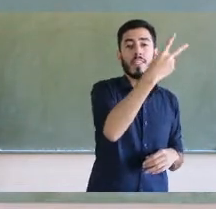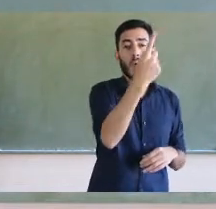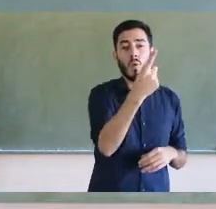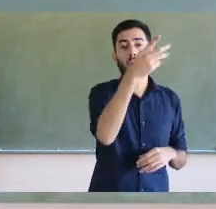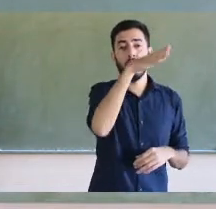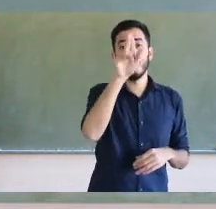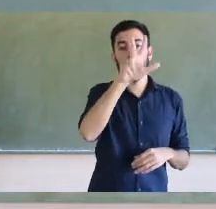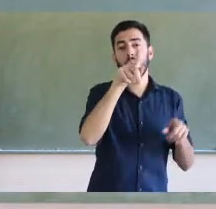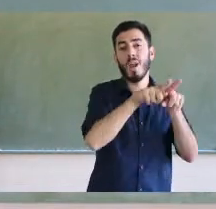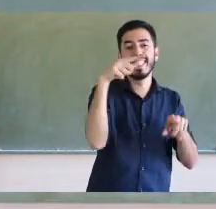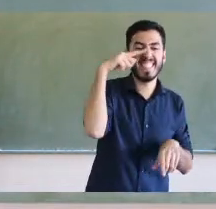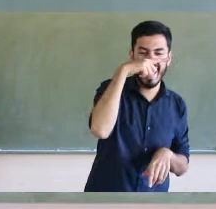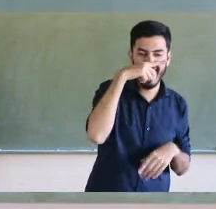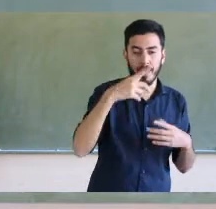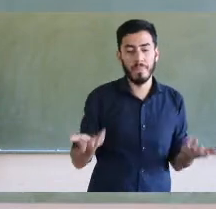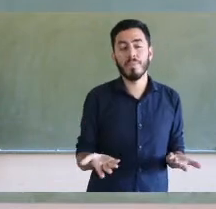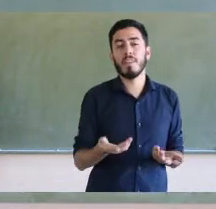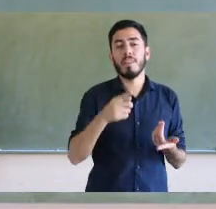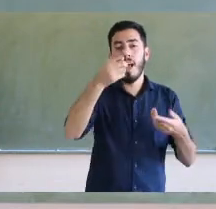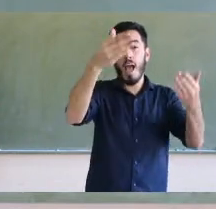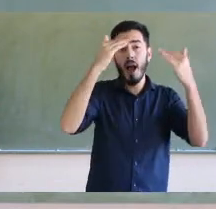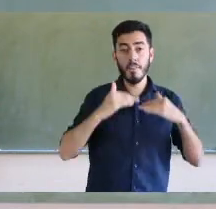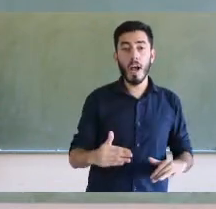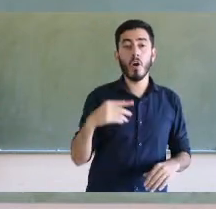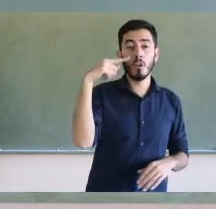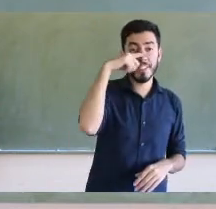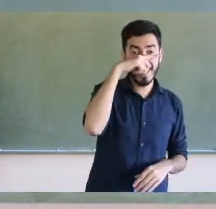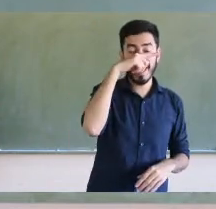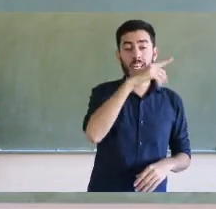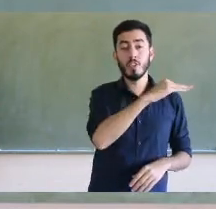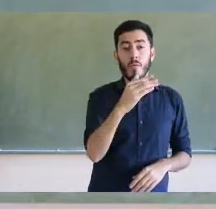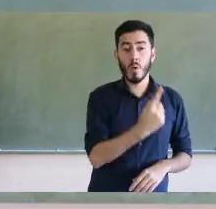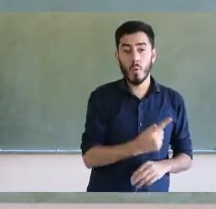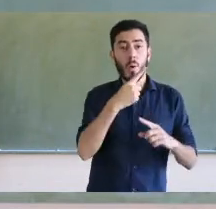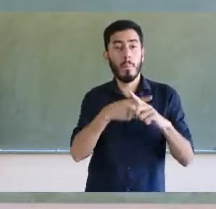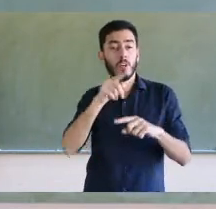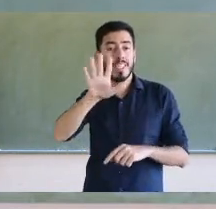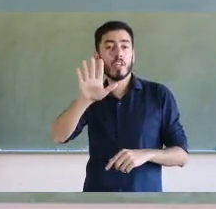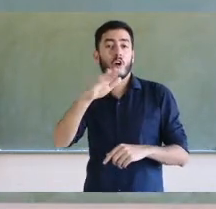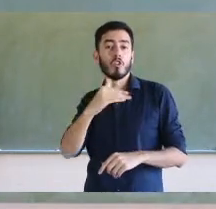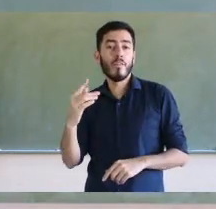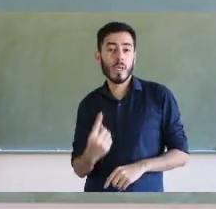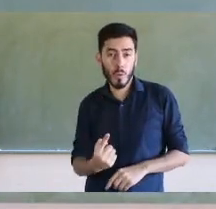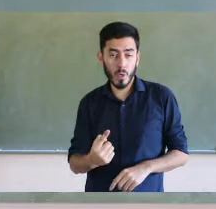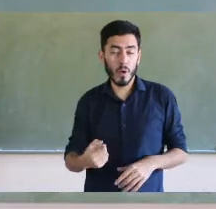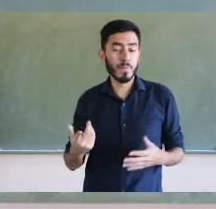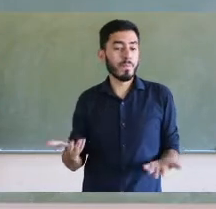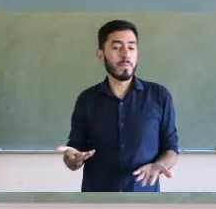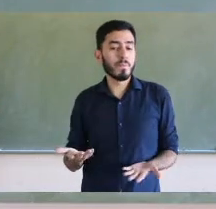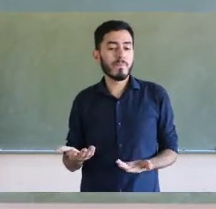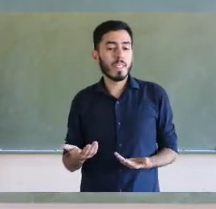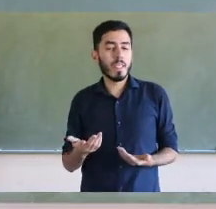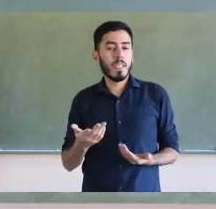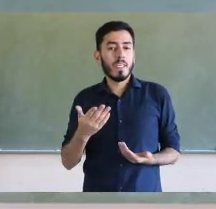sucede? Nos queda 7 sobre 1 por 5 sobre 1. ¿Qué pasa? No